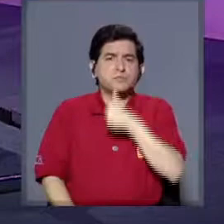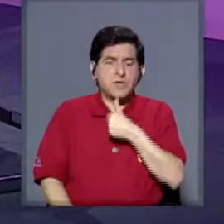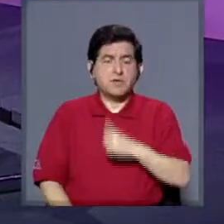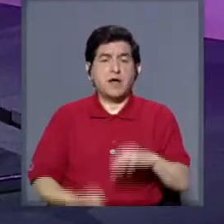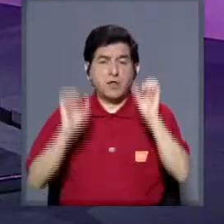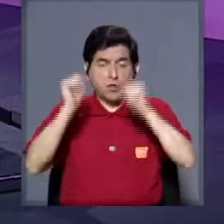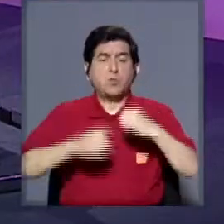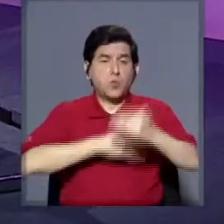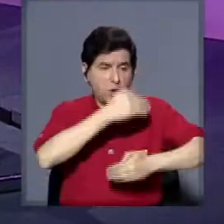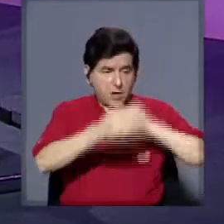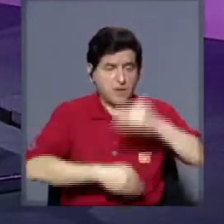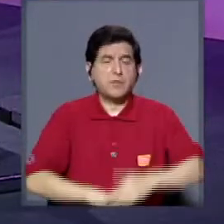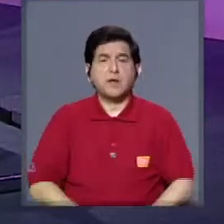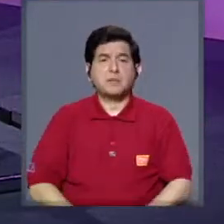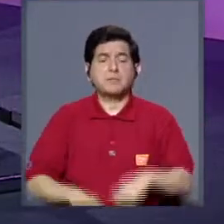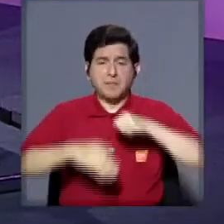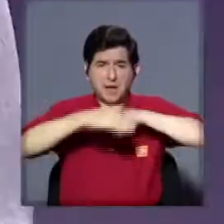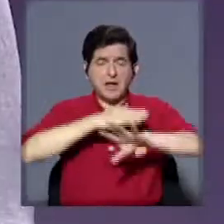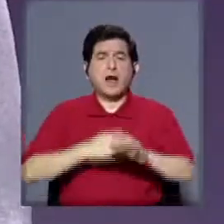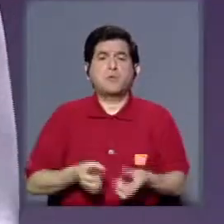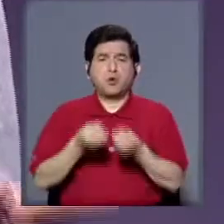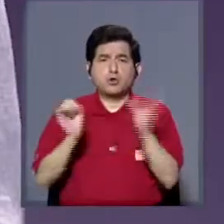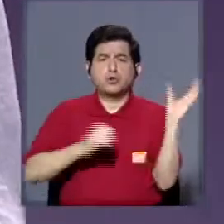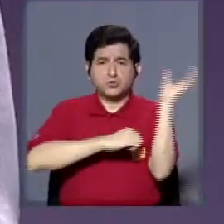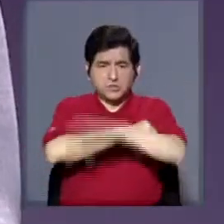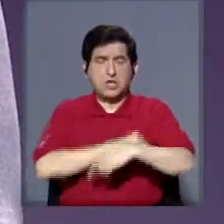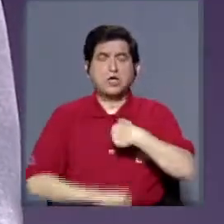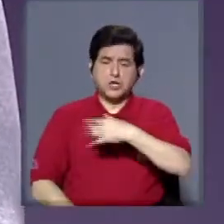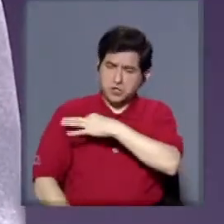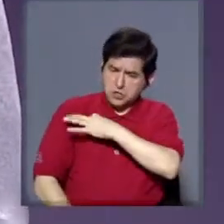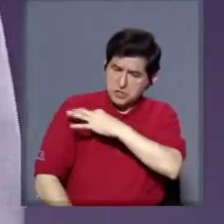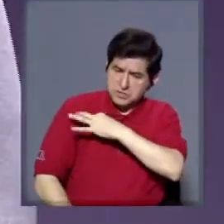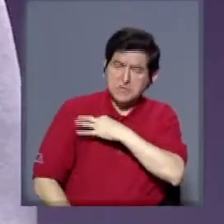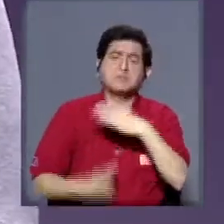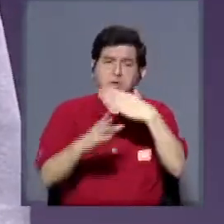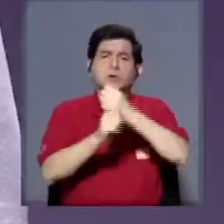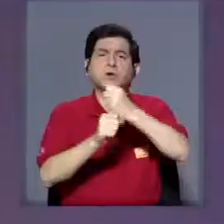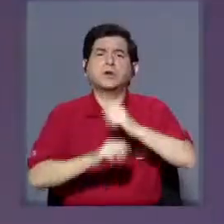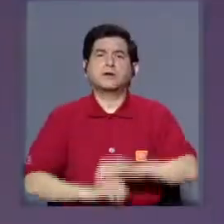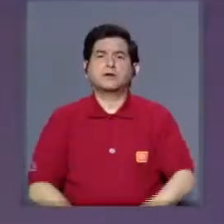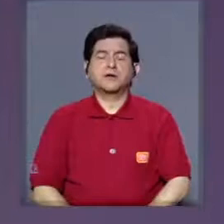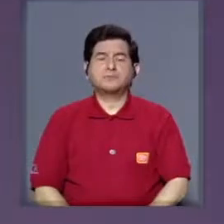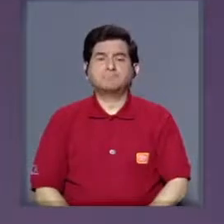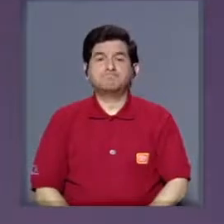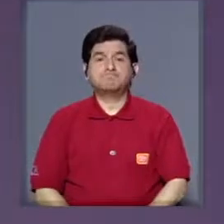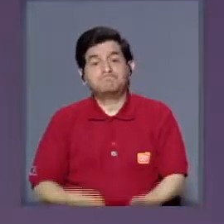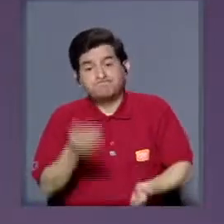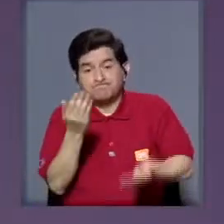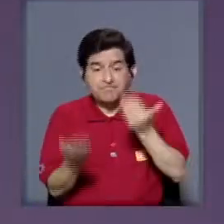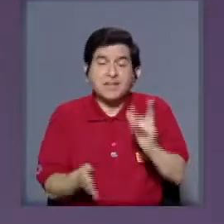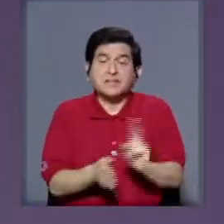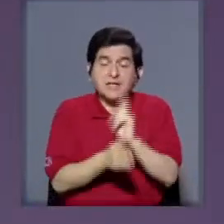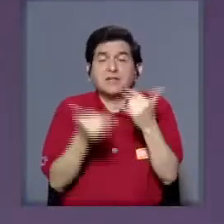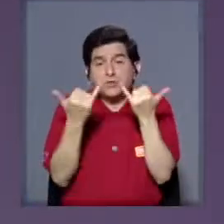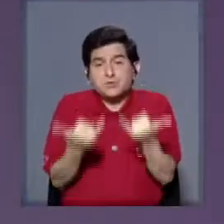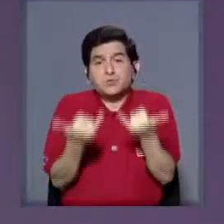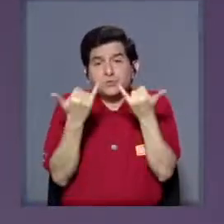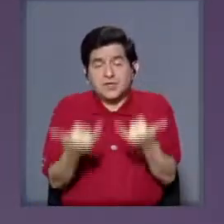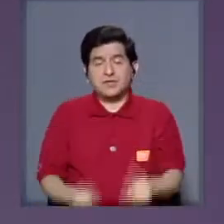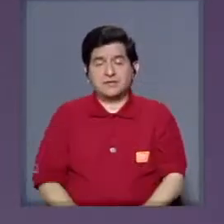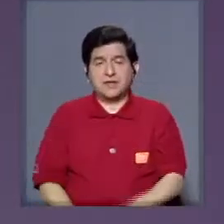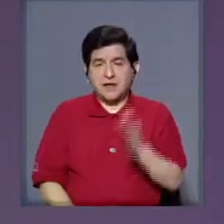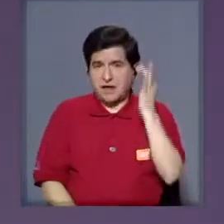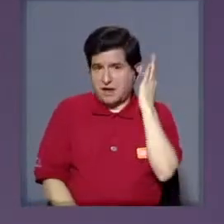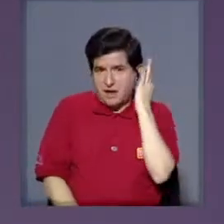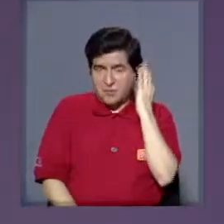realizar protocolos para muertos impunes los invito a hacerlo incluso es probable que los que los usen ya las